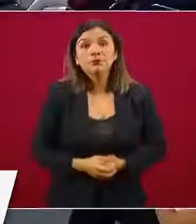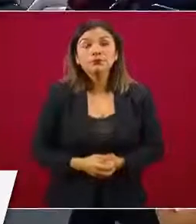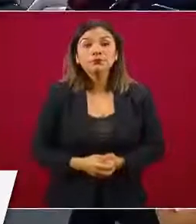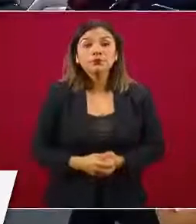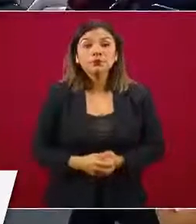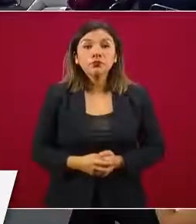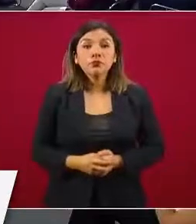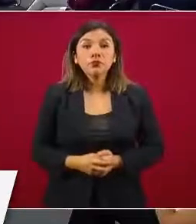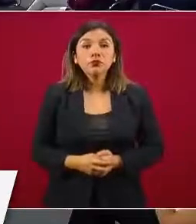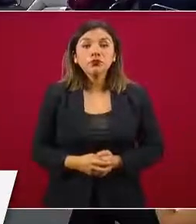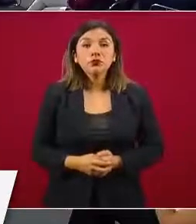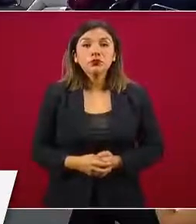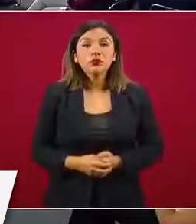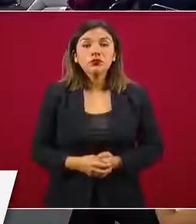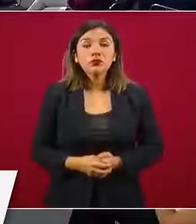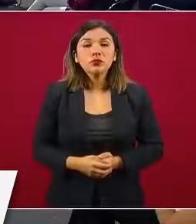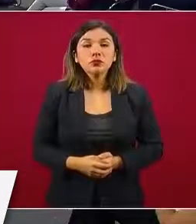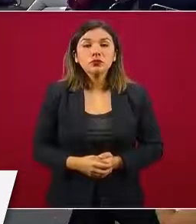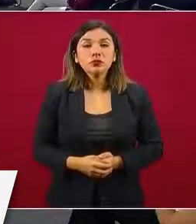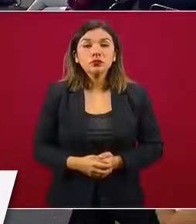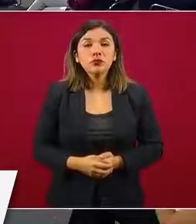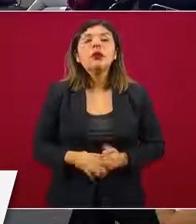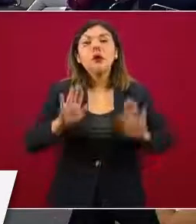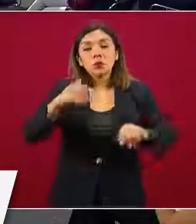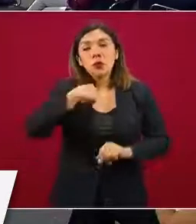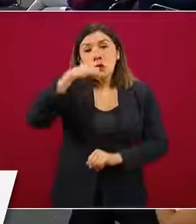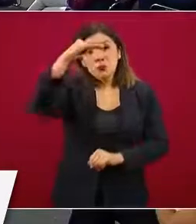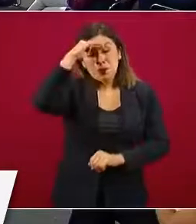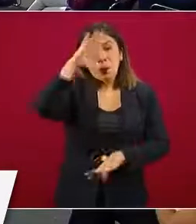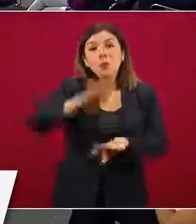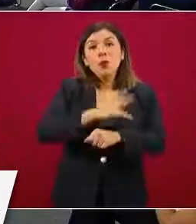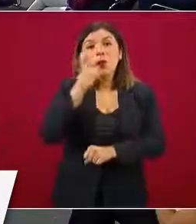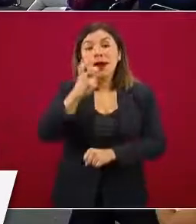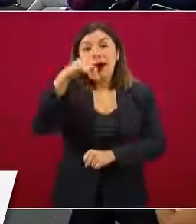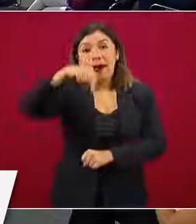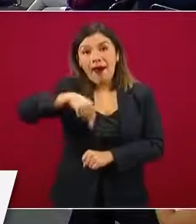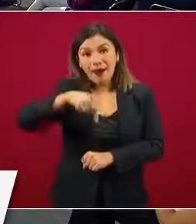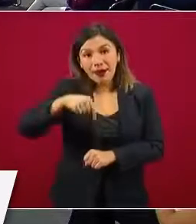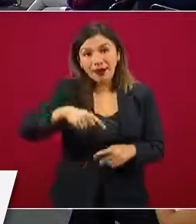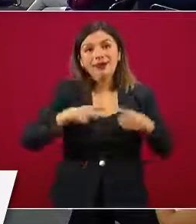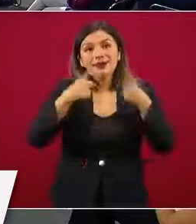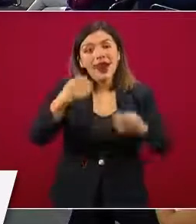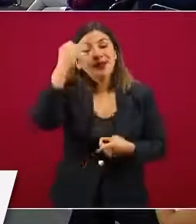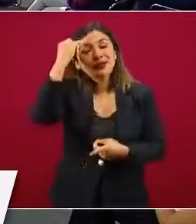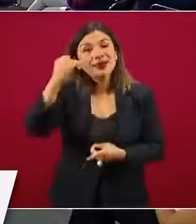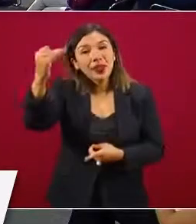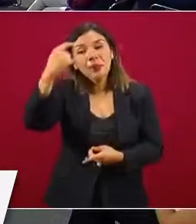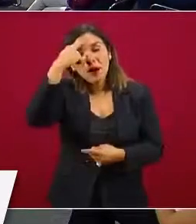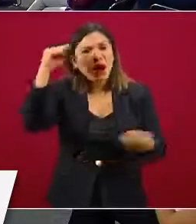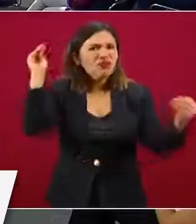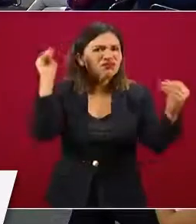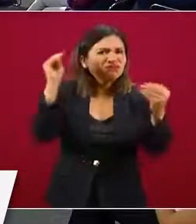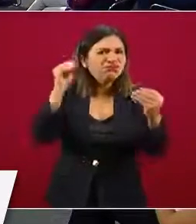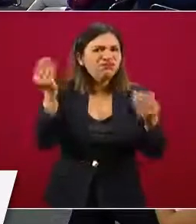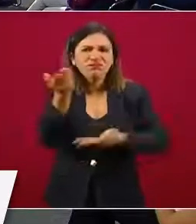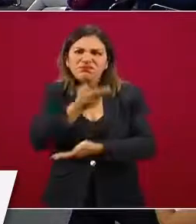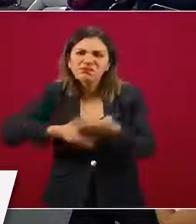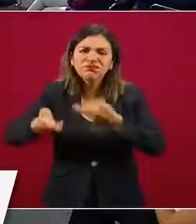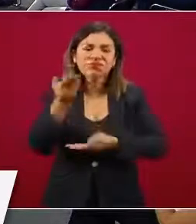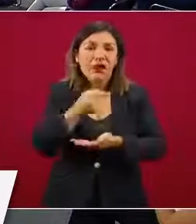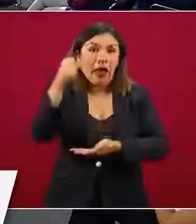Pues yo pienso que por eso le damos tiempo aquí, sí, al debate, aunque